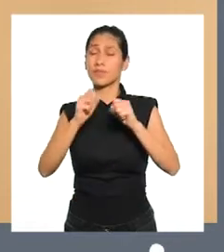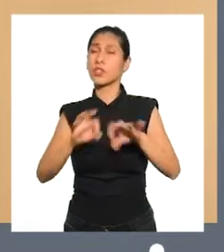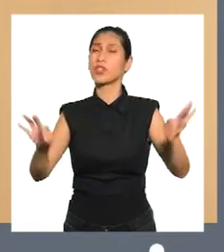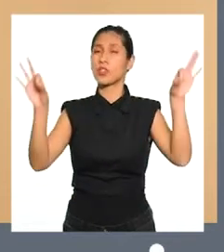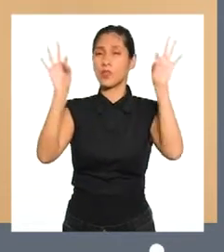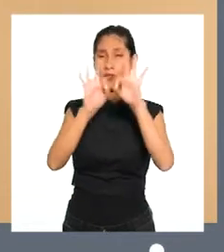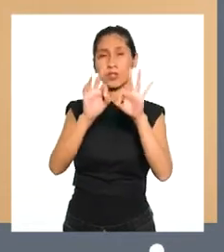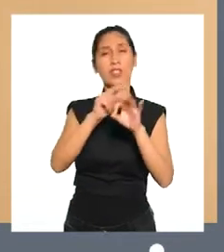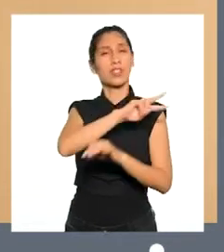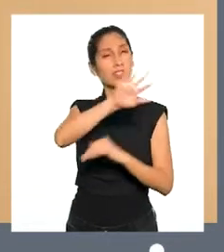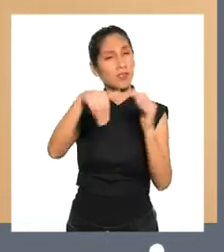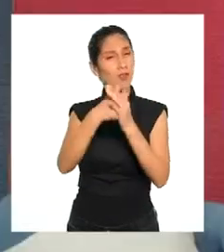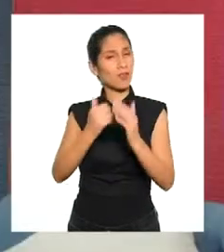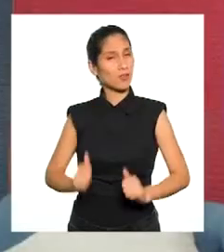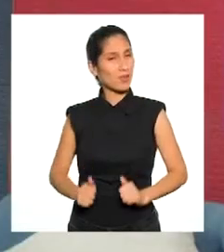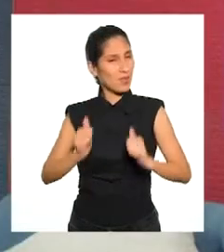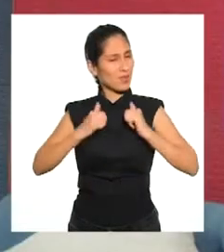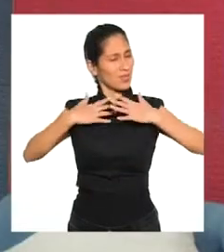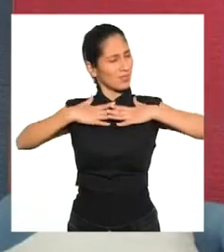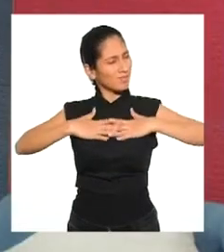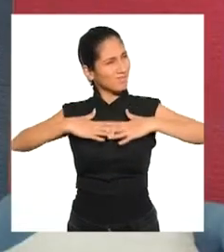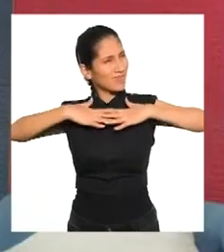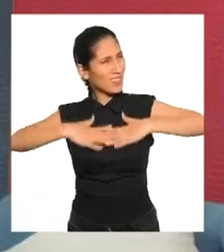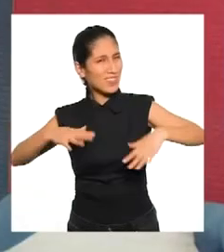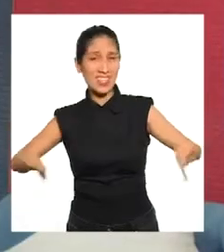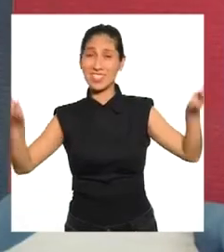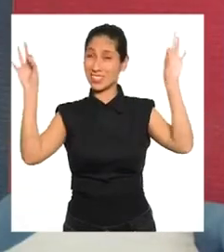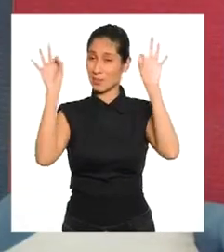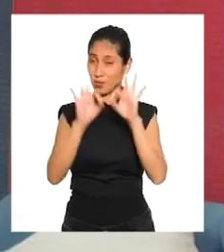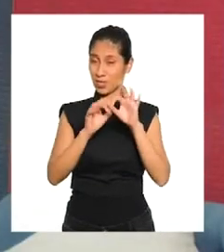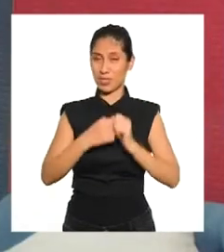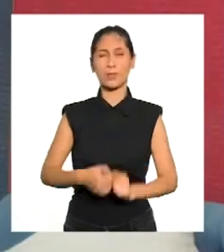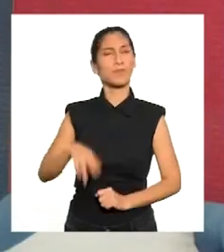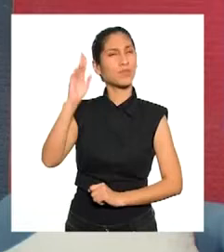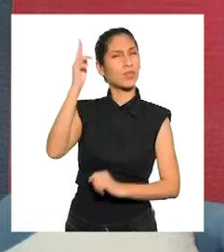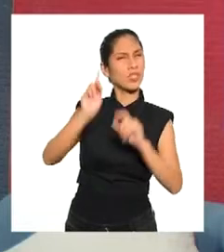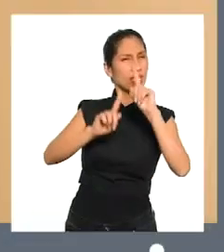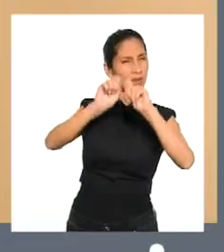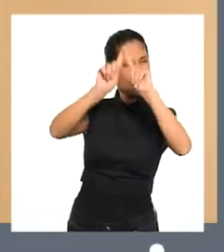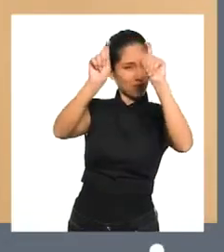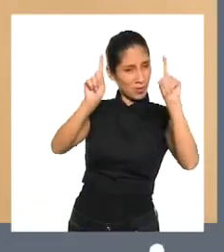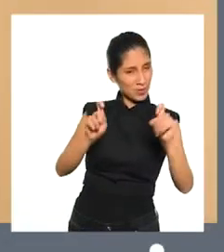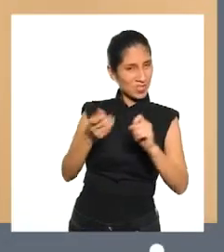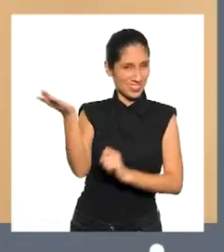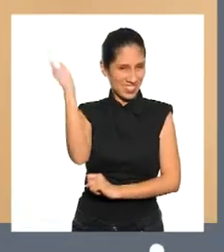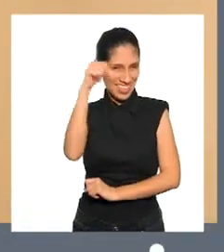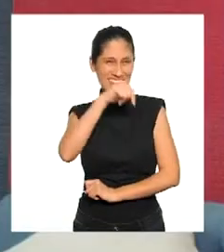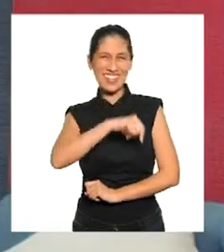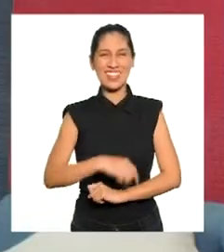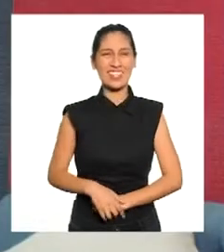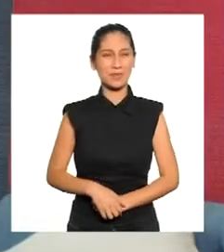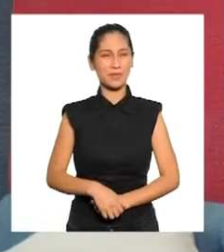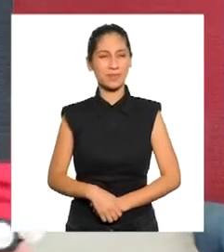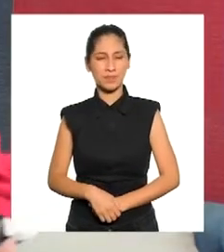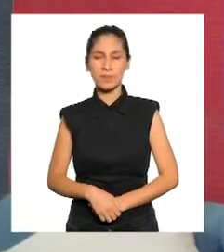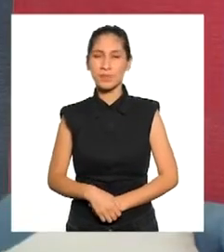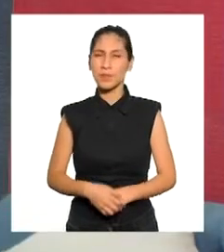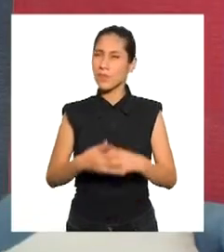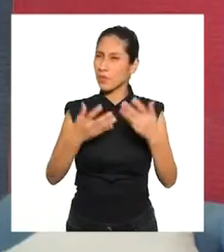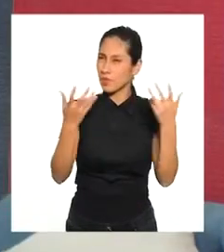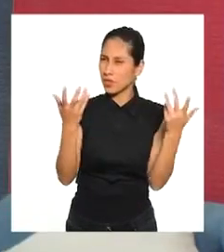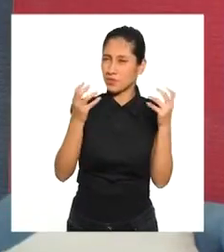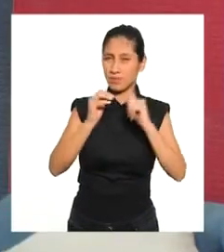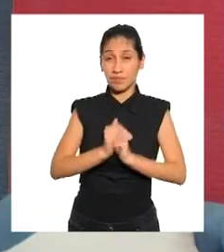de vida es tan importante. Profesor, tenemos algunas preguntas de la promo 2021. Adelante, Brigitte. ¿Qué le